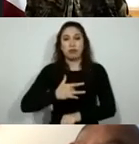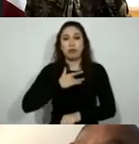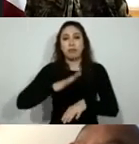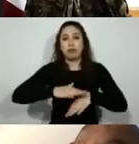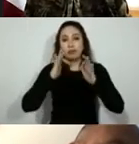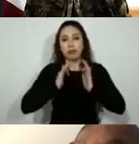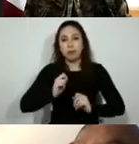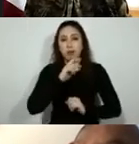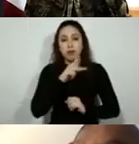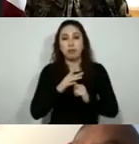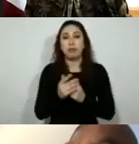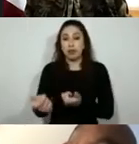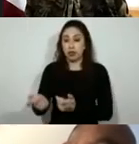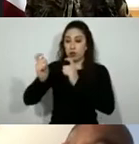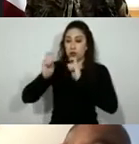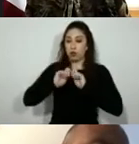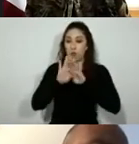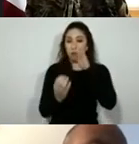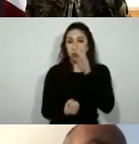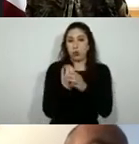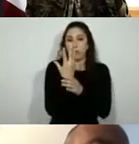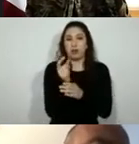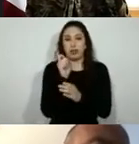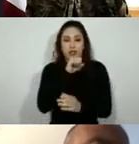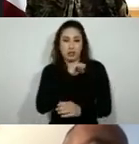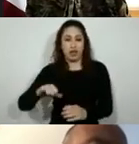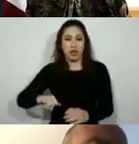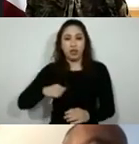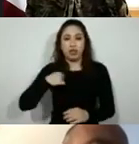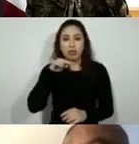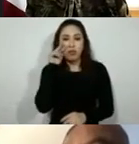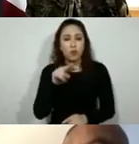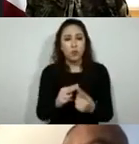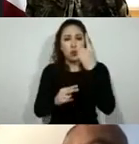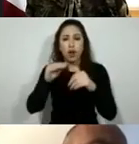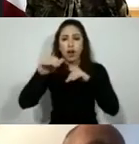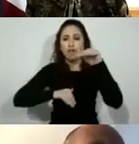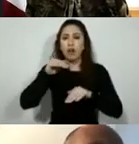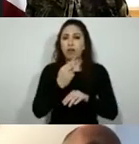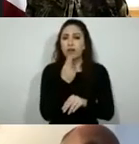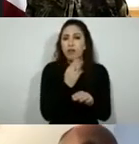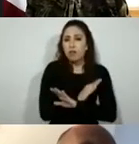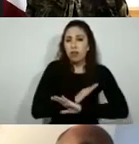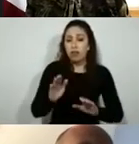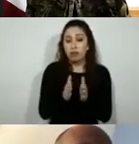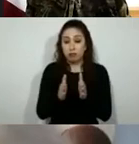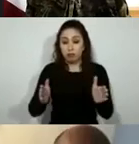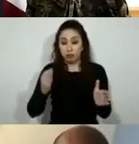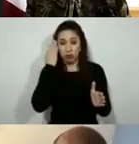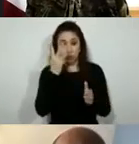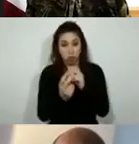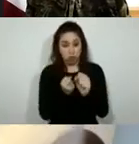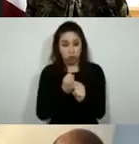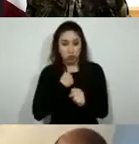Recibimos Iztapalapa con solo una alberca funcionando y en 2 años hemos construido ya